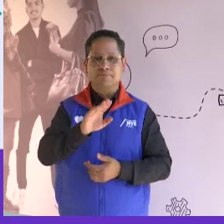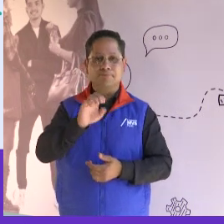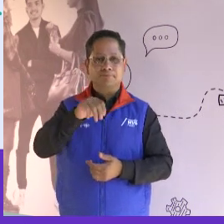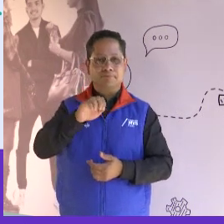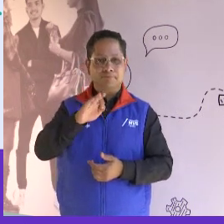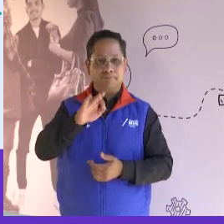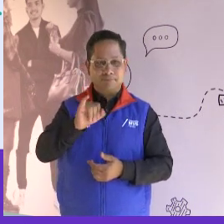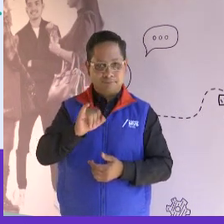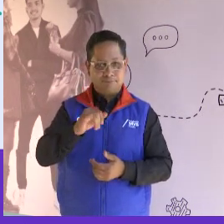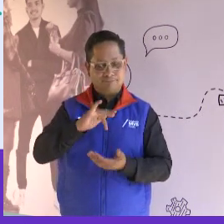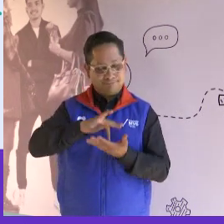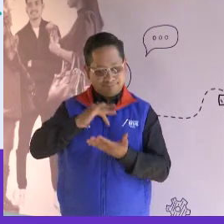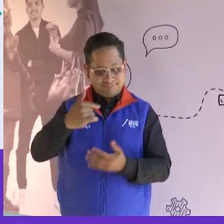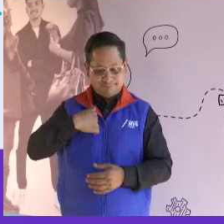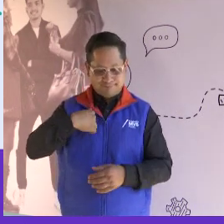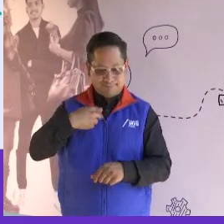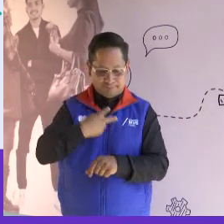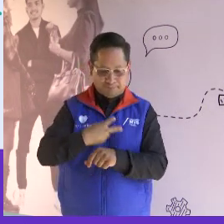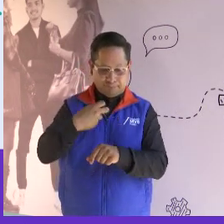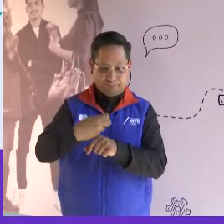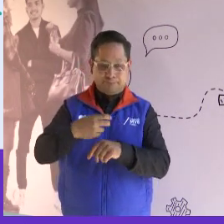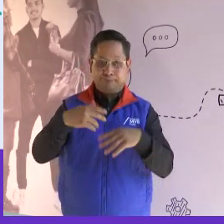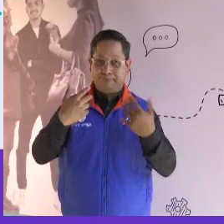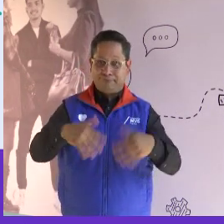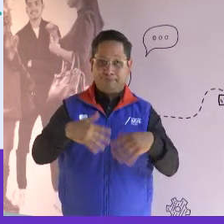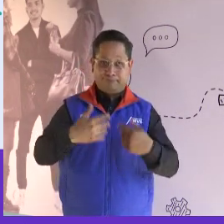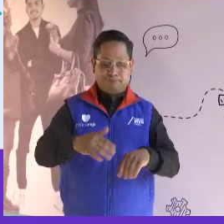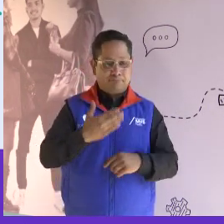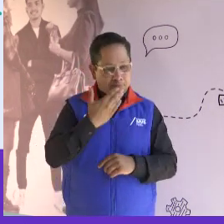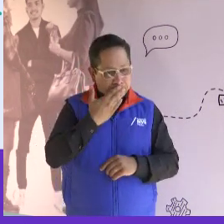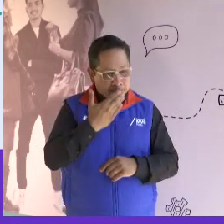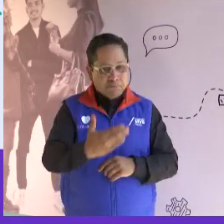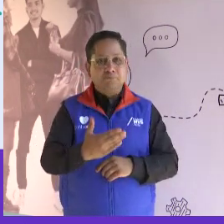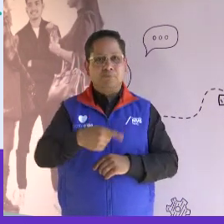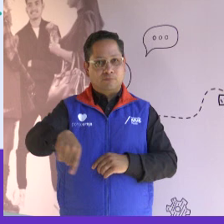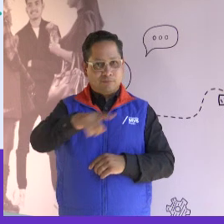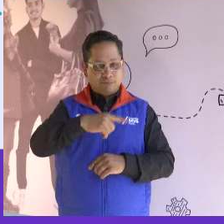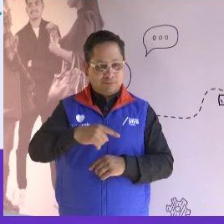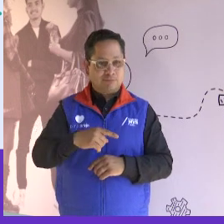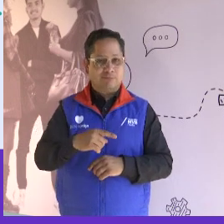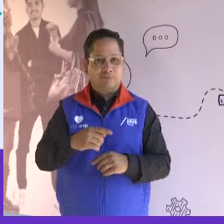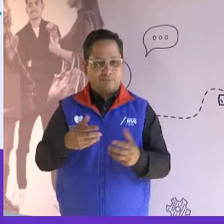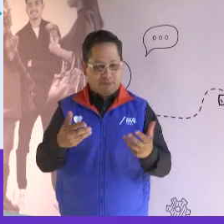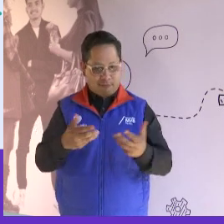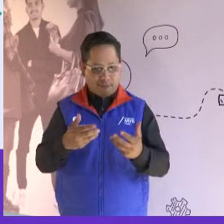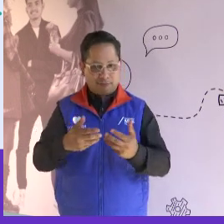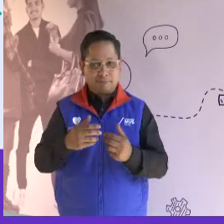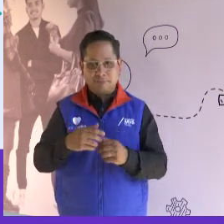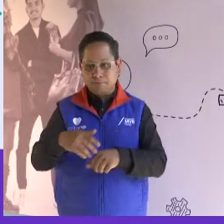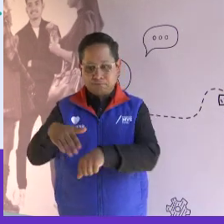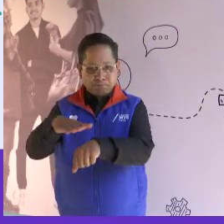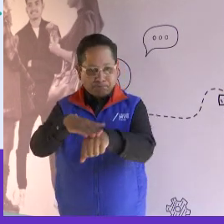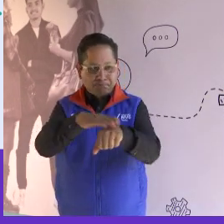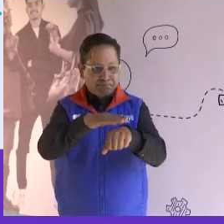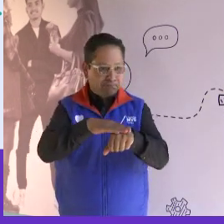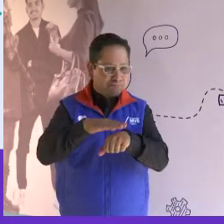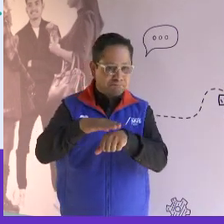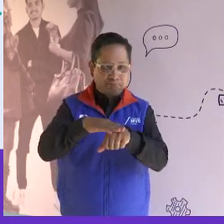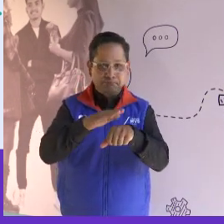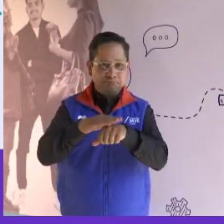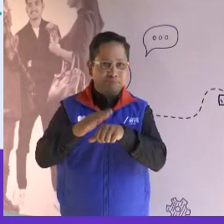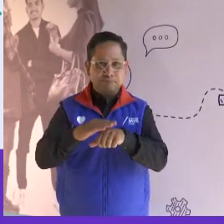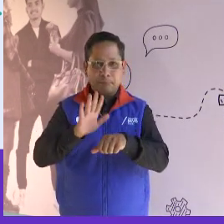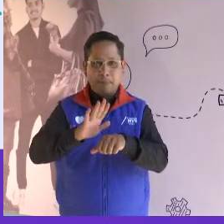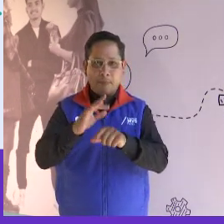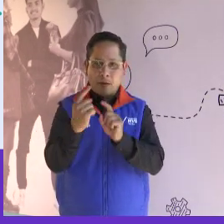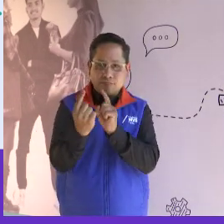Los felicito por esta iniciativa más que pertinente de al fin empezar a vernos las caras en el buen